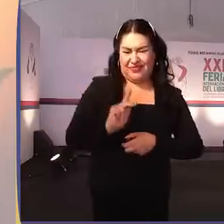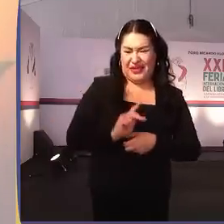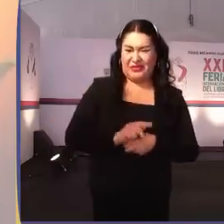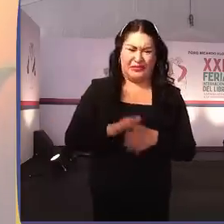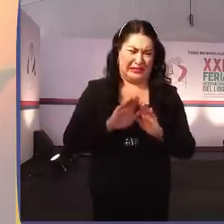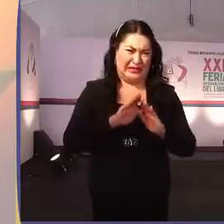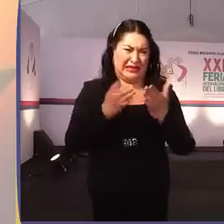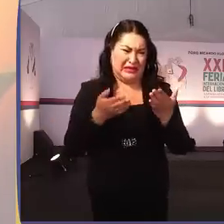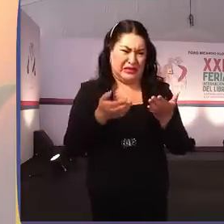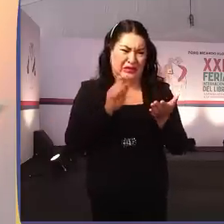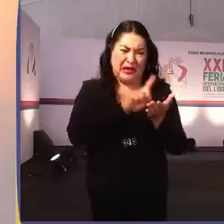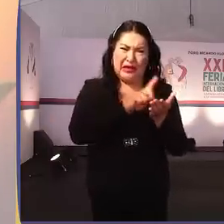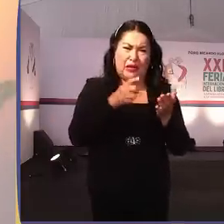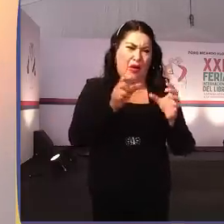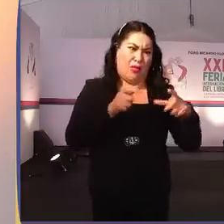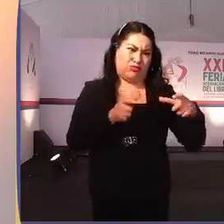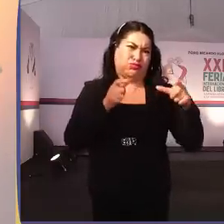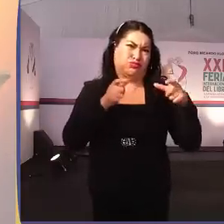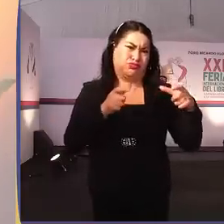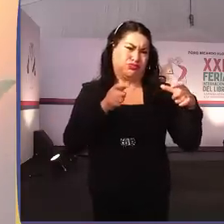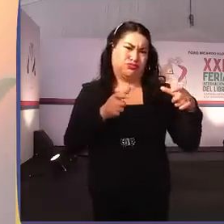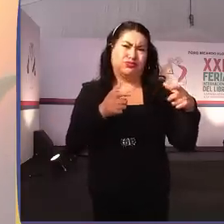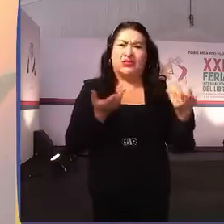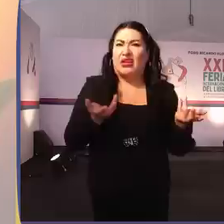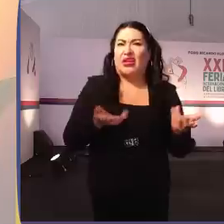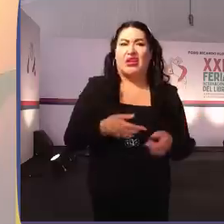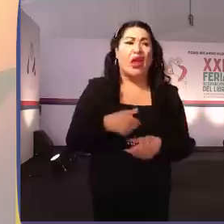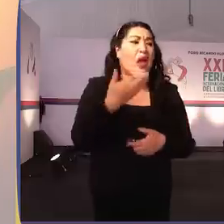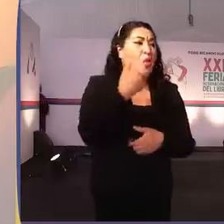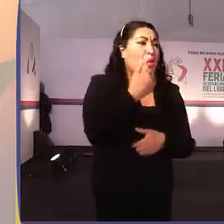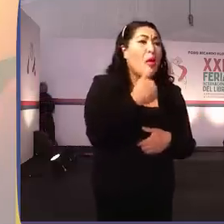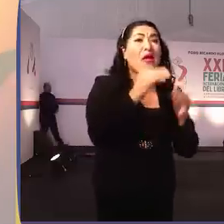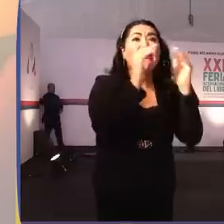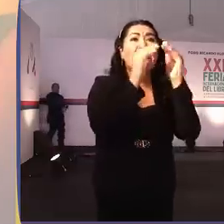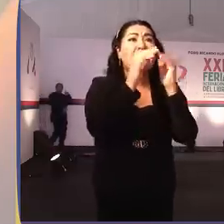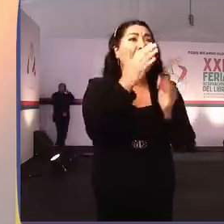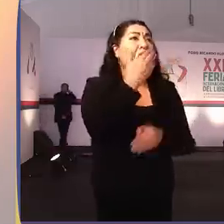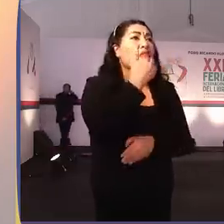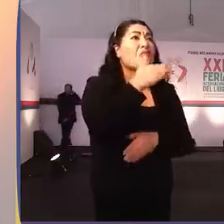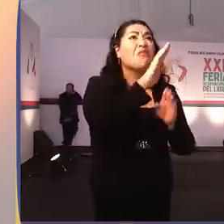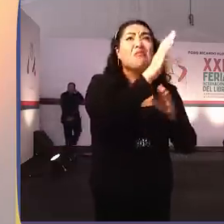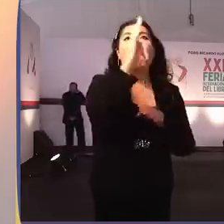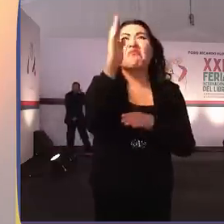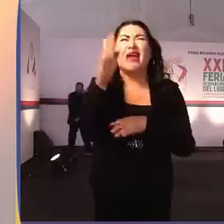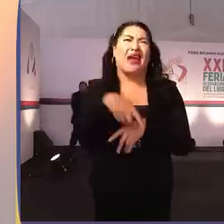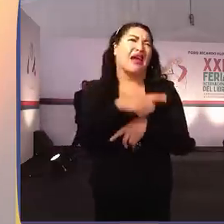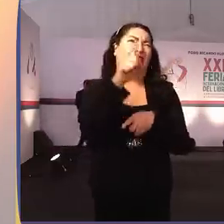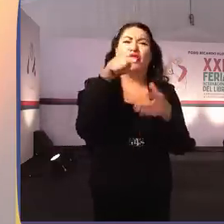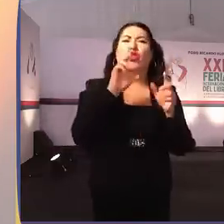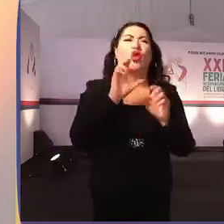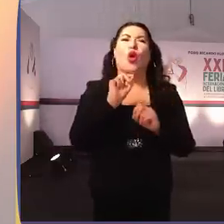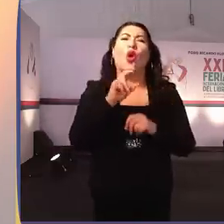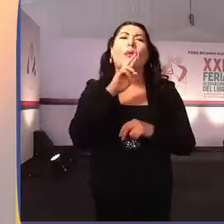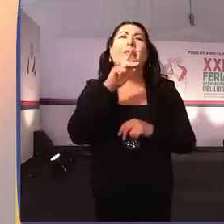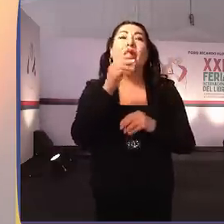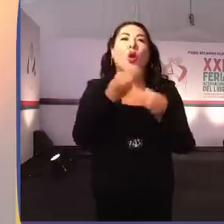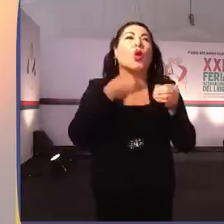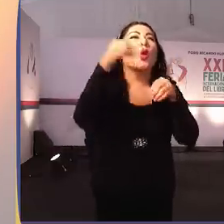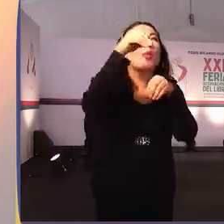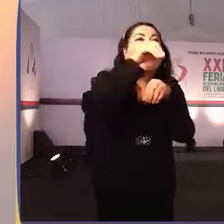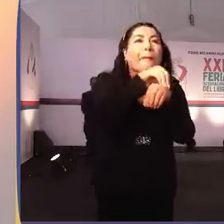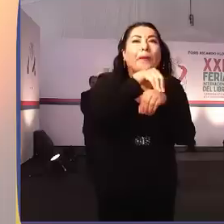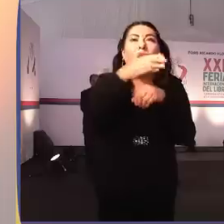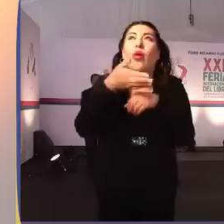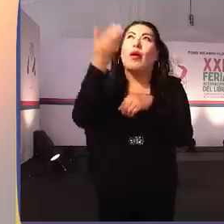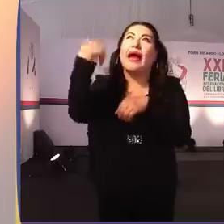los diccionarios. Es más, ya ni tengo. No hay en mi casa, ocupan espacio y mejor ahí pongo mi chatarrita, mis trofeos de